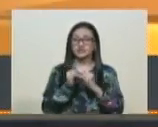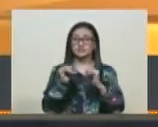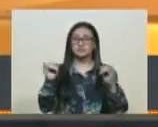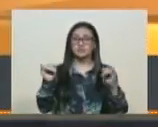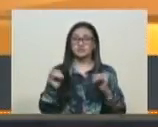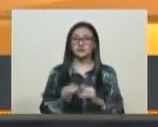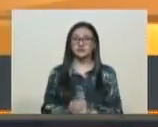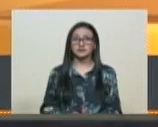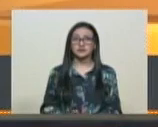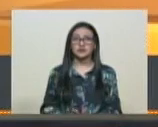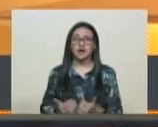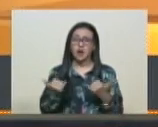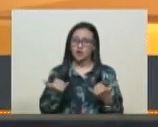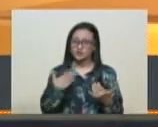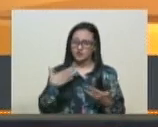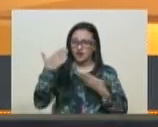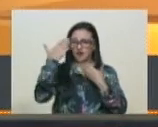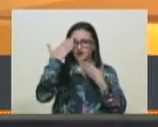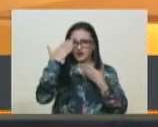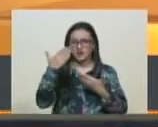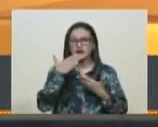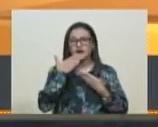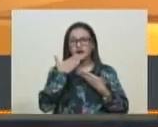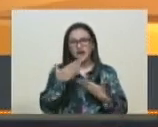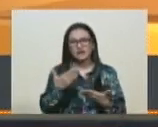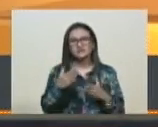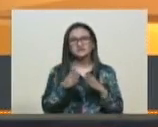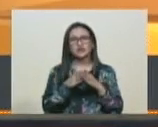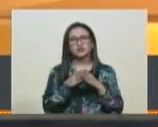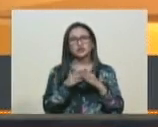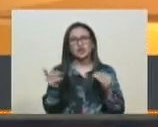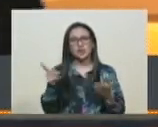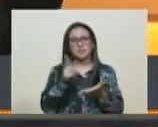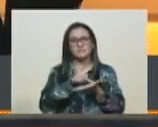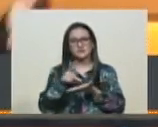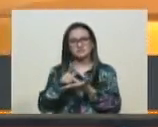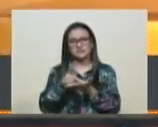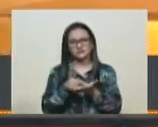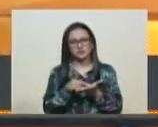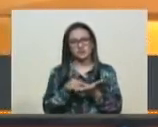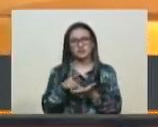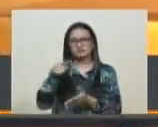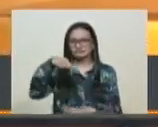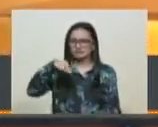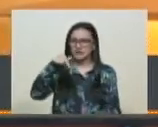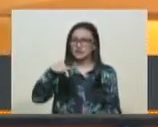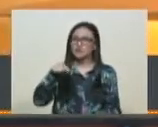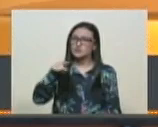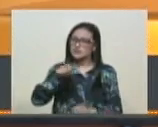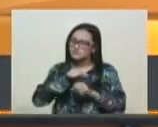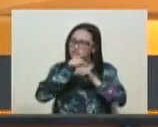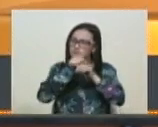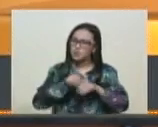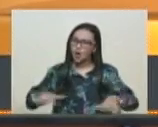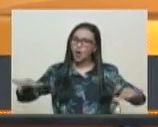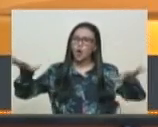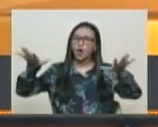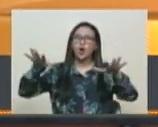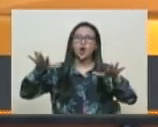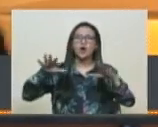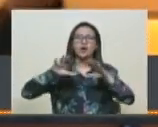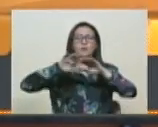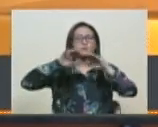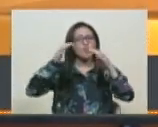quería nuevamente agradecerles la participación de ustedes hoy acá y que lleven esta voz a todos los rincones del